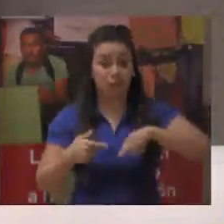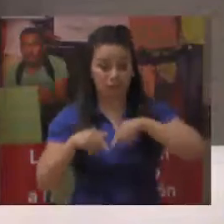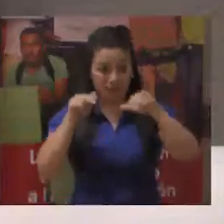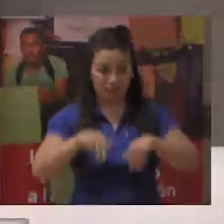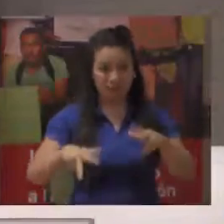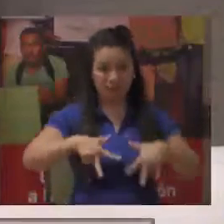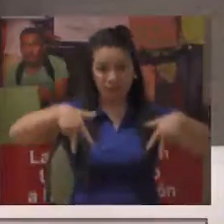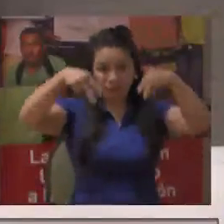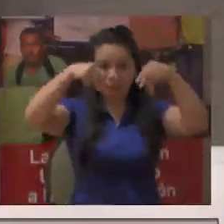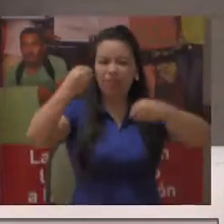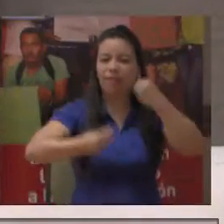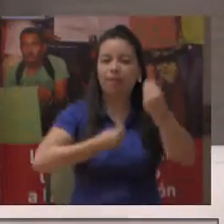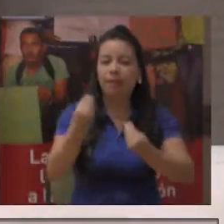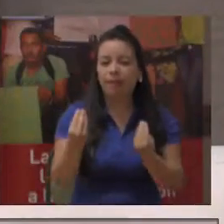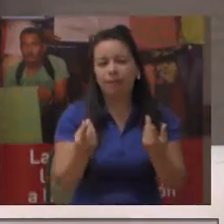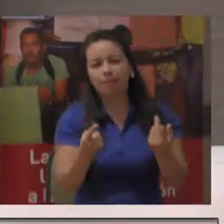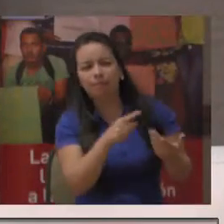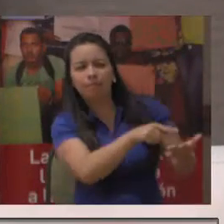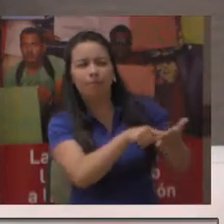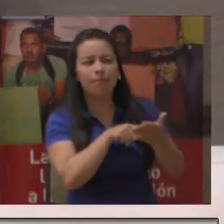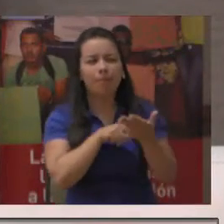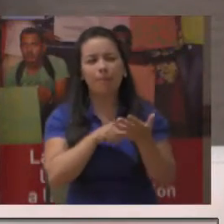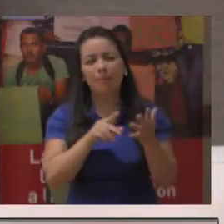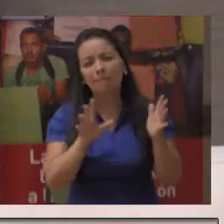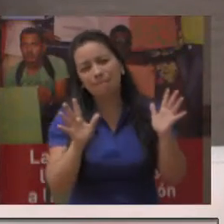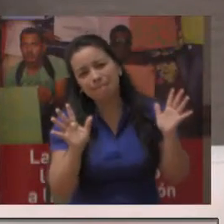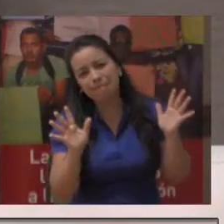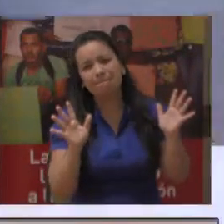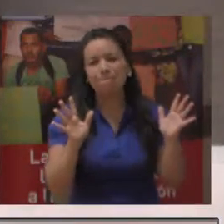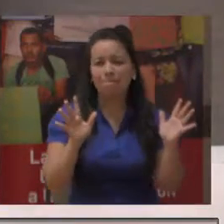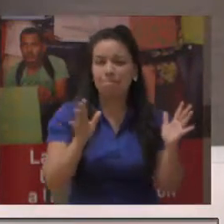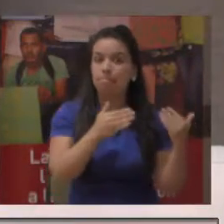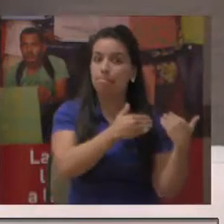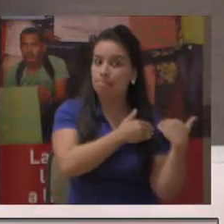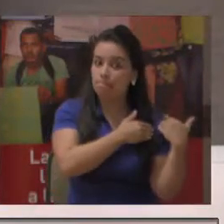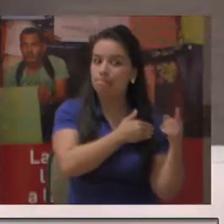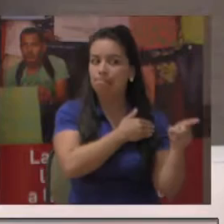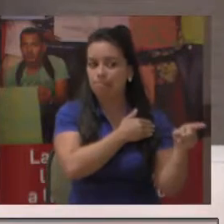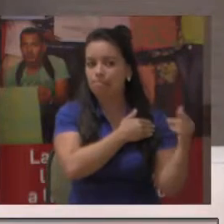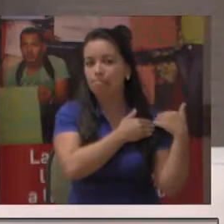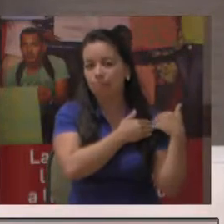sociedad tiene una gran grado de responsabilidad